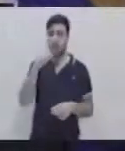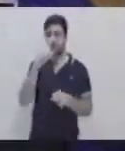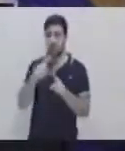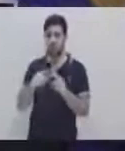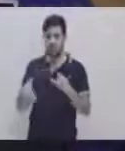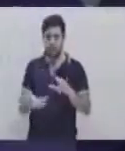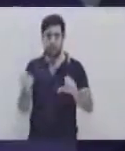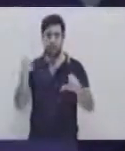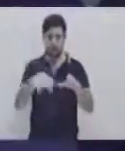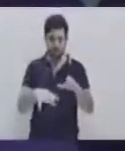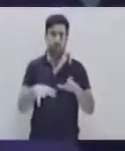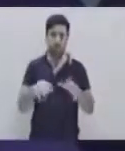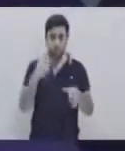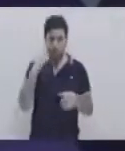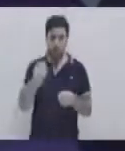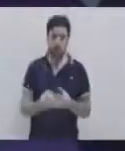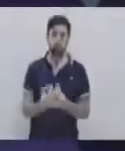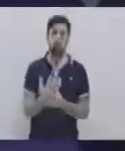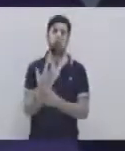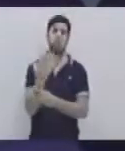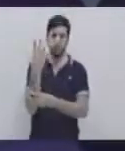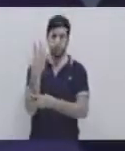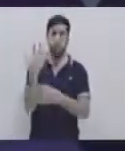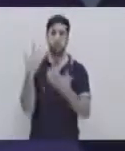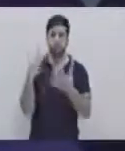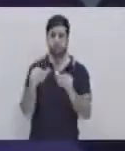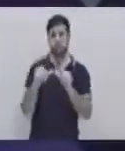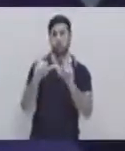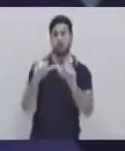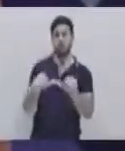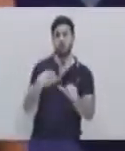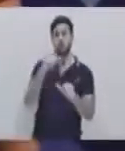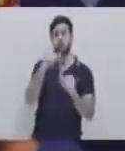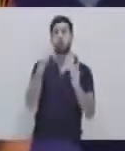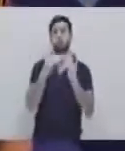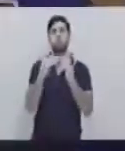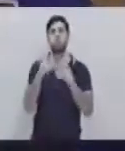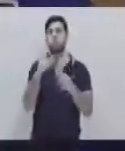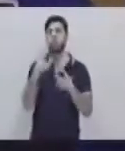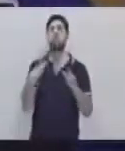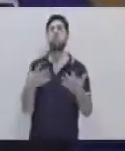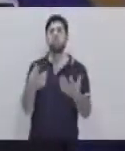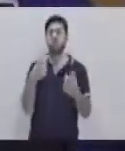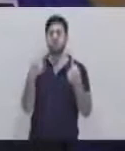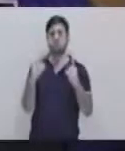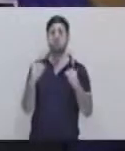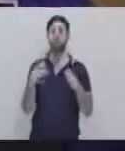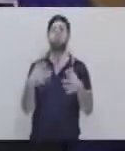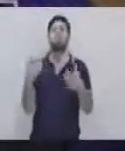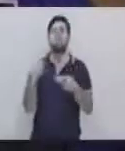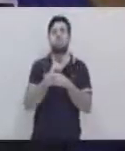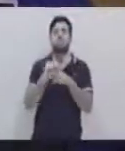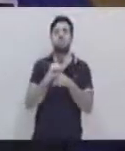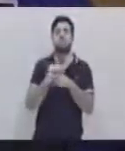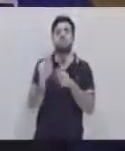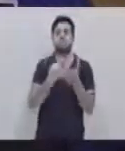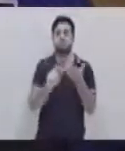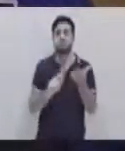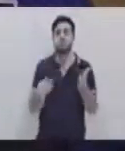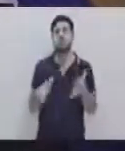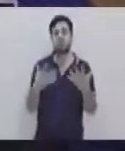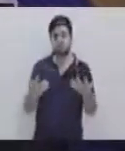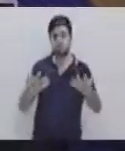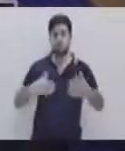puedes abonar. Seguidamente, vas a trabajar en tu casa un ejercicio. ¿De qué se trata